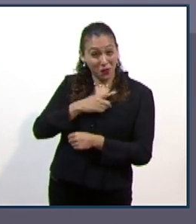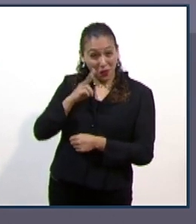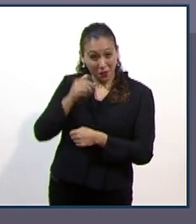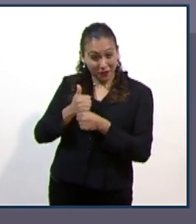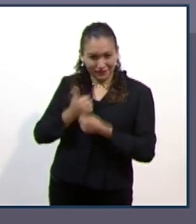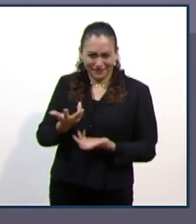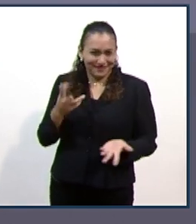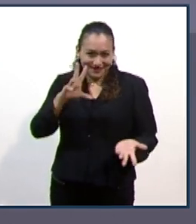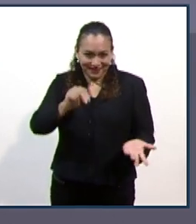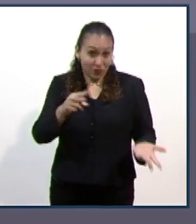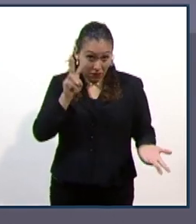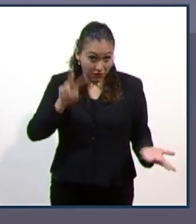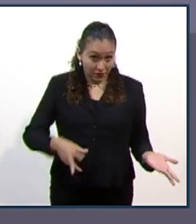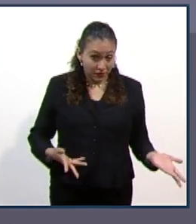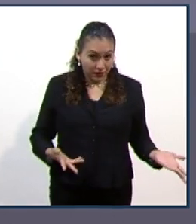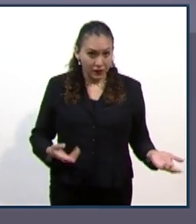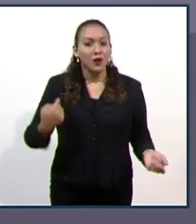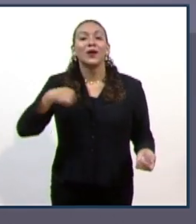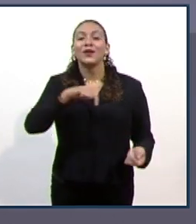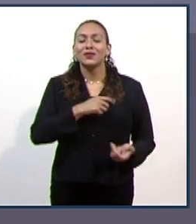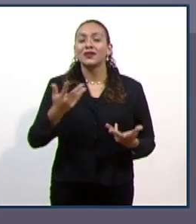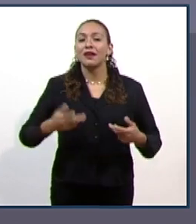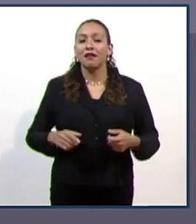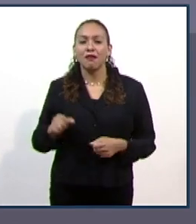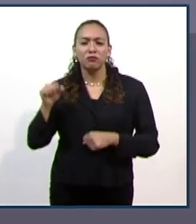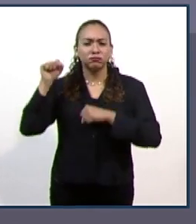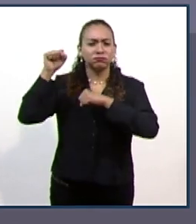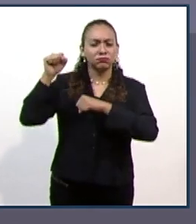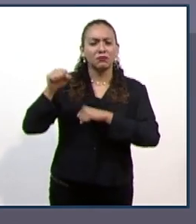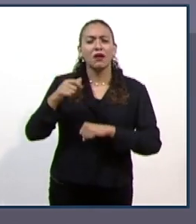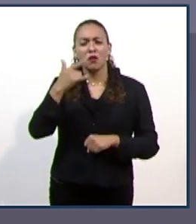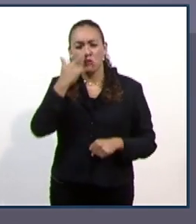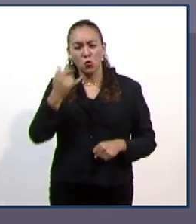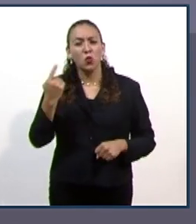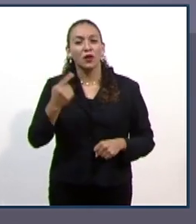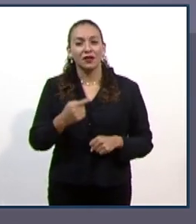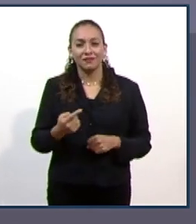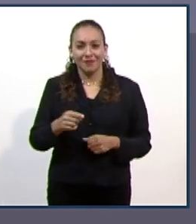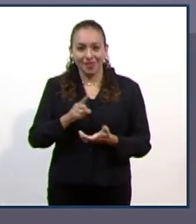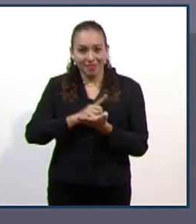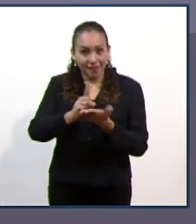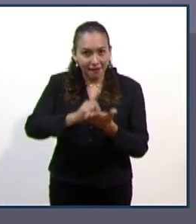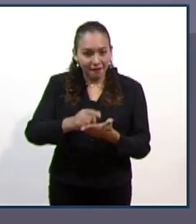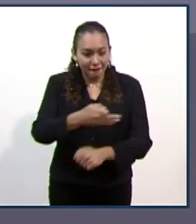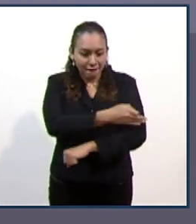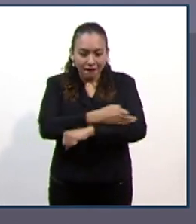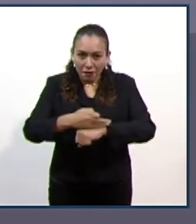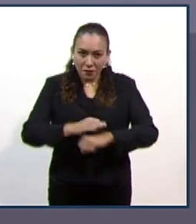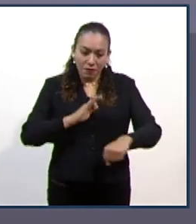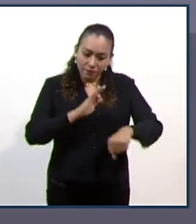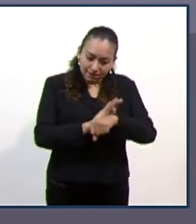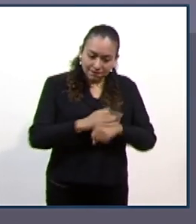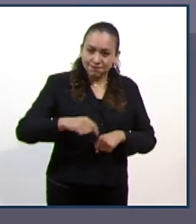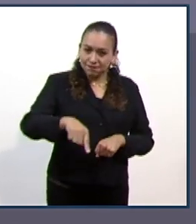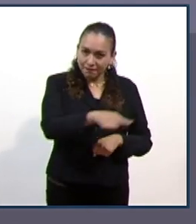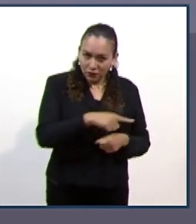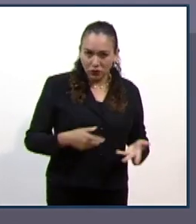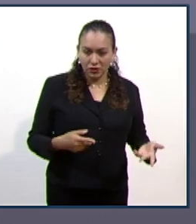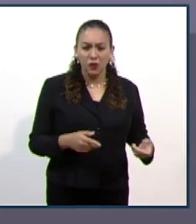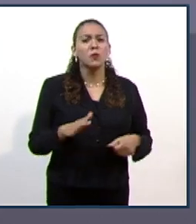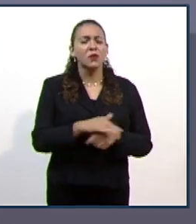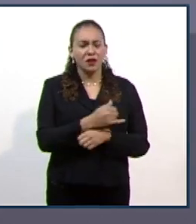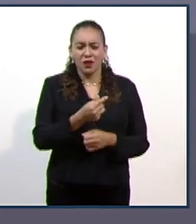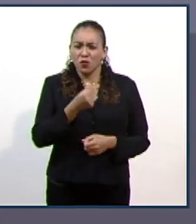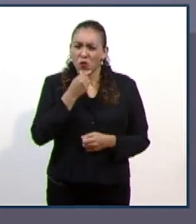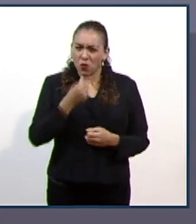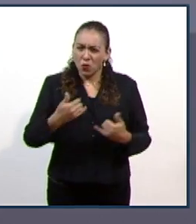nada. Lo que estamos haciendo es luchar por derechos que históricamente nos han quitado, que históricamente se le debe tanto a las infancias